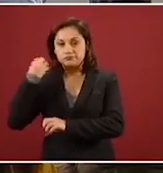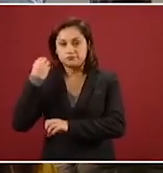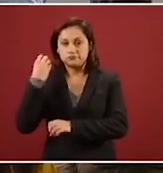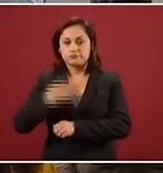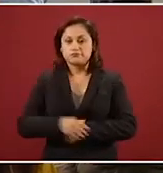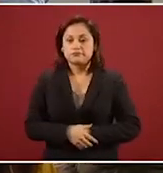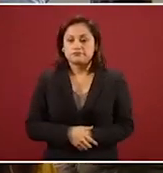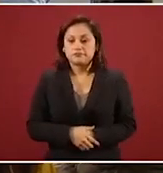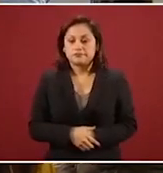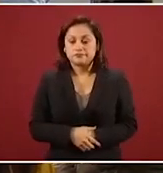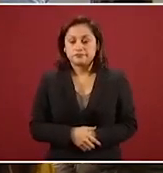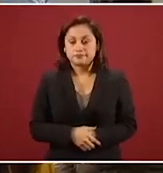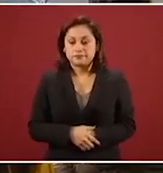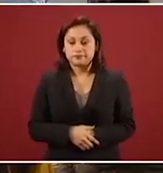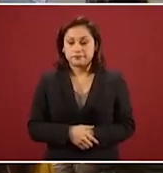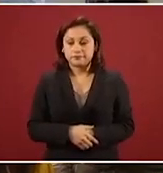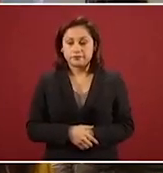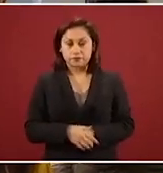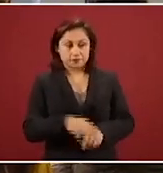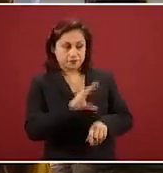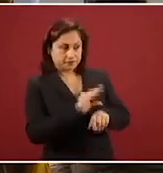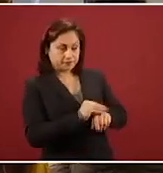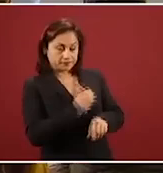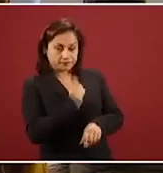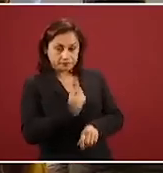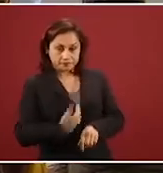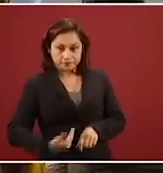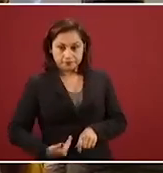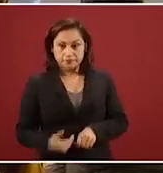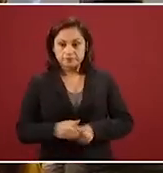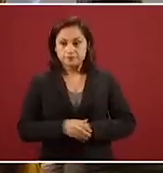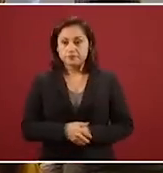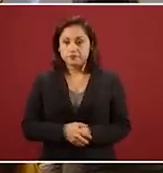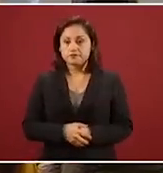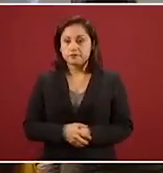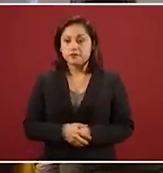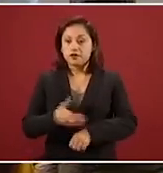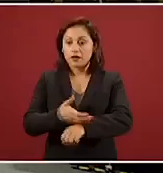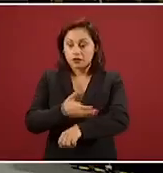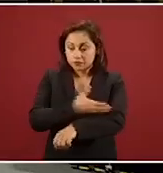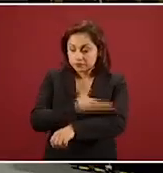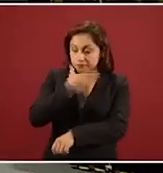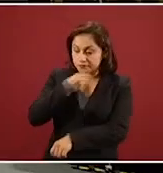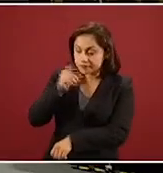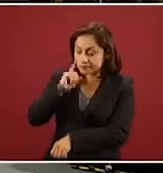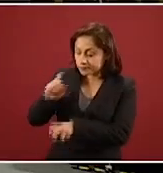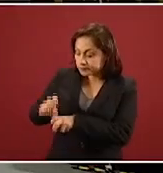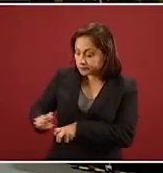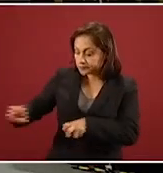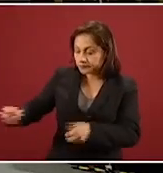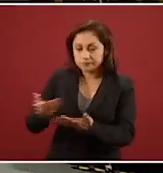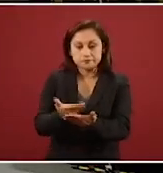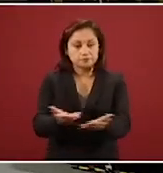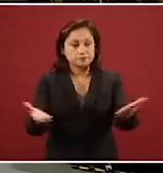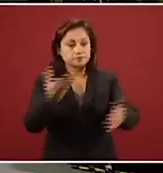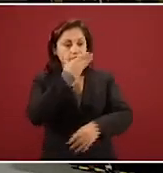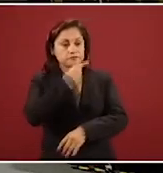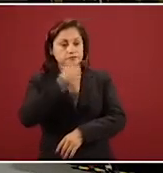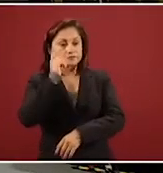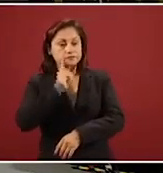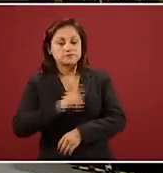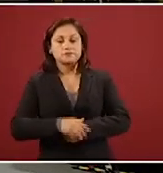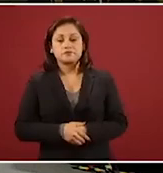Sí, sí. Con su permiso, señor presidente, compañeras, compañeros, señoras, señores. Bueno, de manera muy